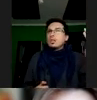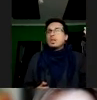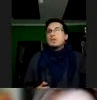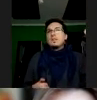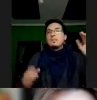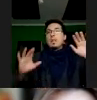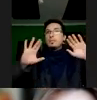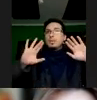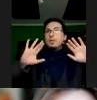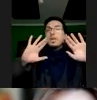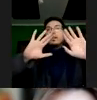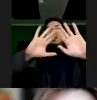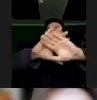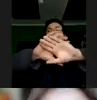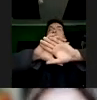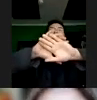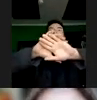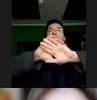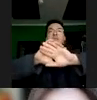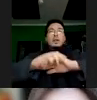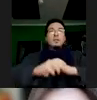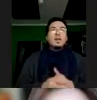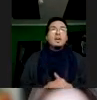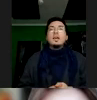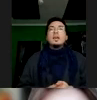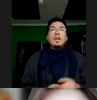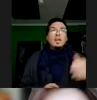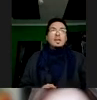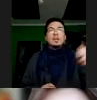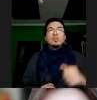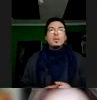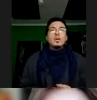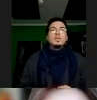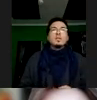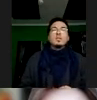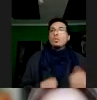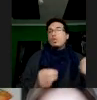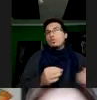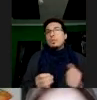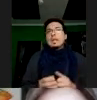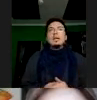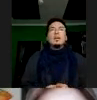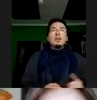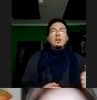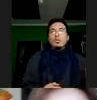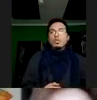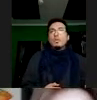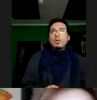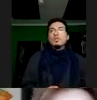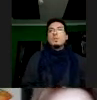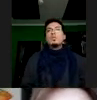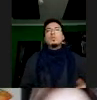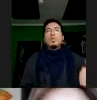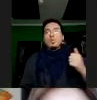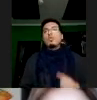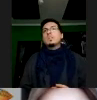de corte que se le hace para yo poder ver el interior de la vivienda desde arriba, en este caso es o no supera el